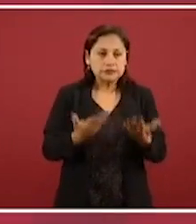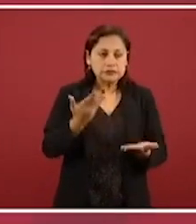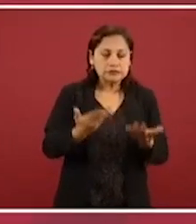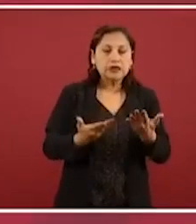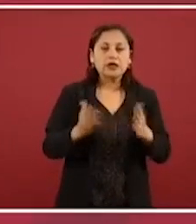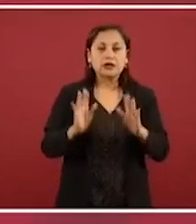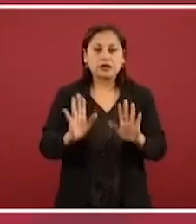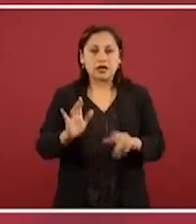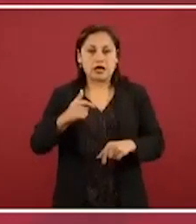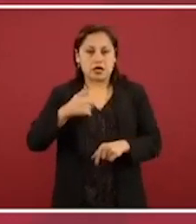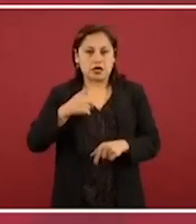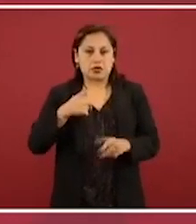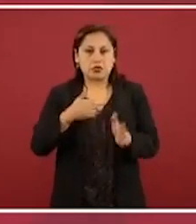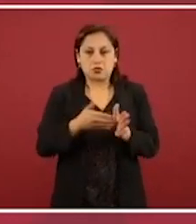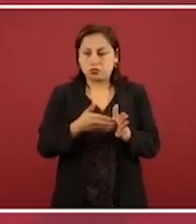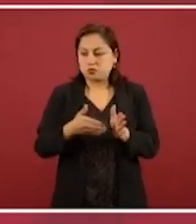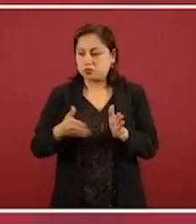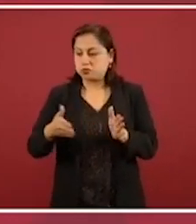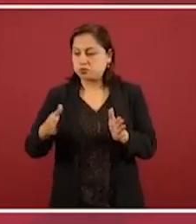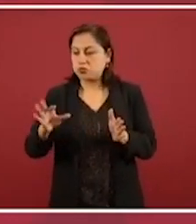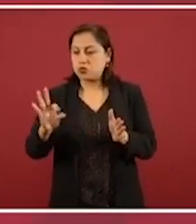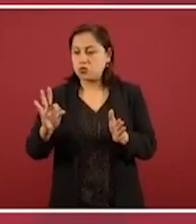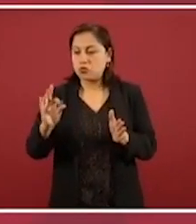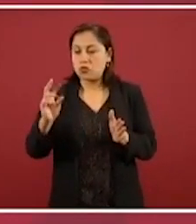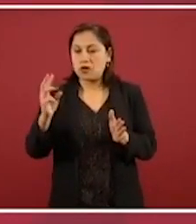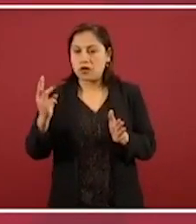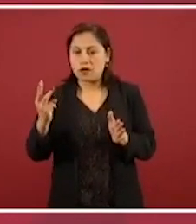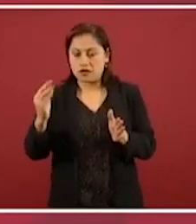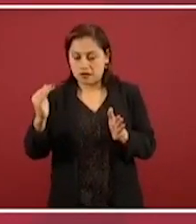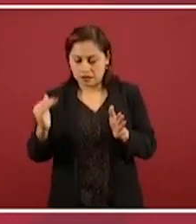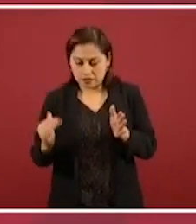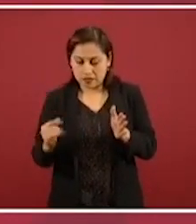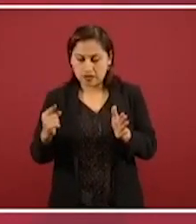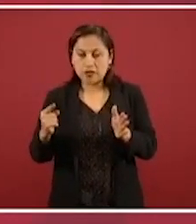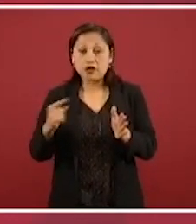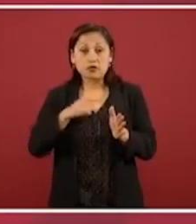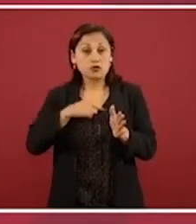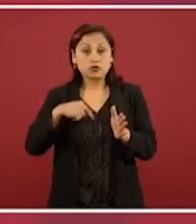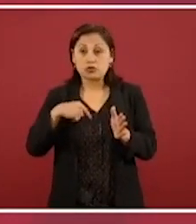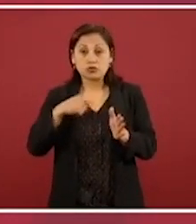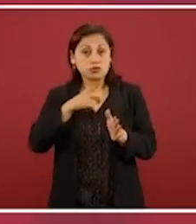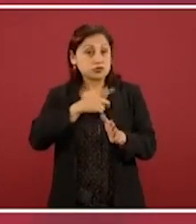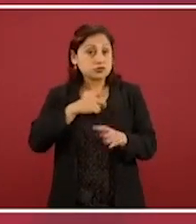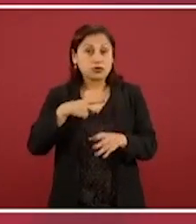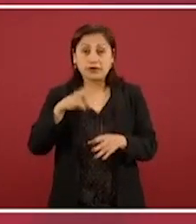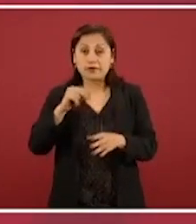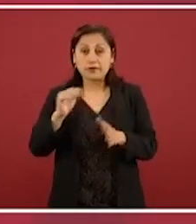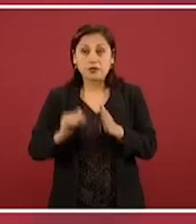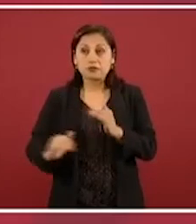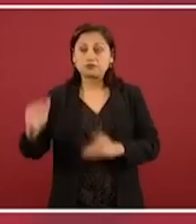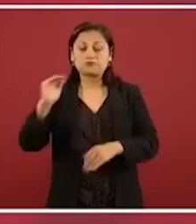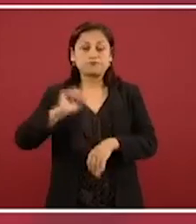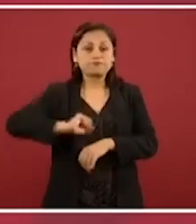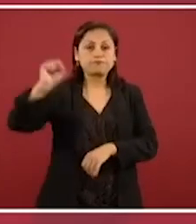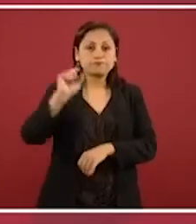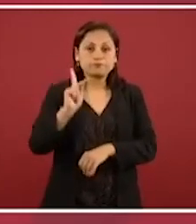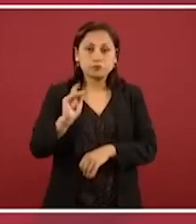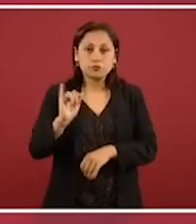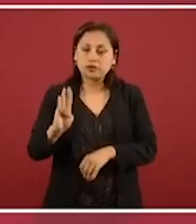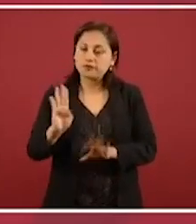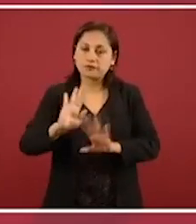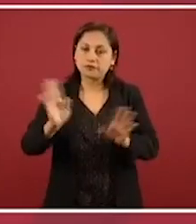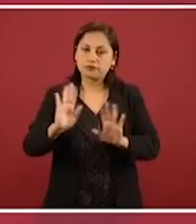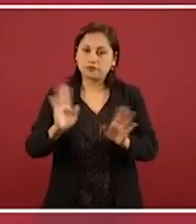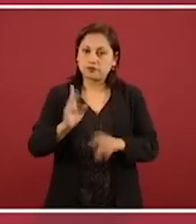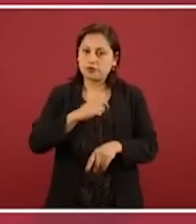Estoy tranquilo porque ya falta poco. Ya está por terminar